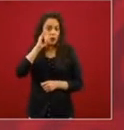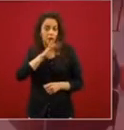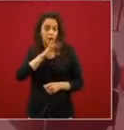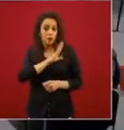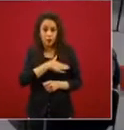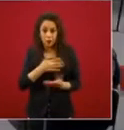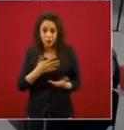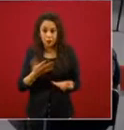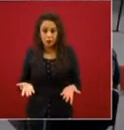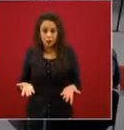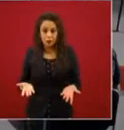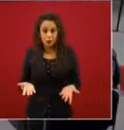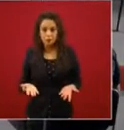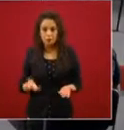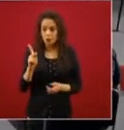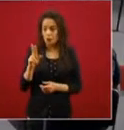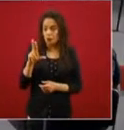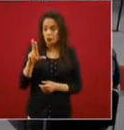ProEstados Unidos,